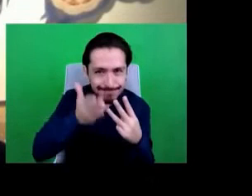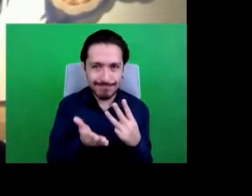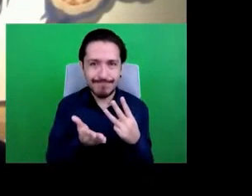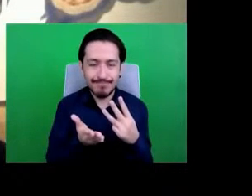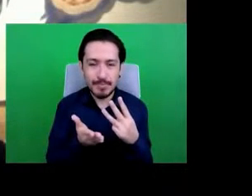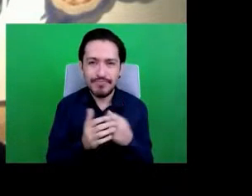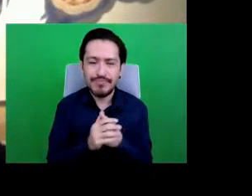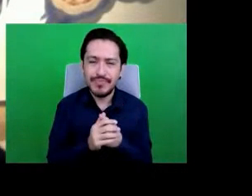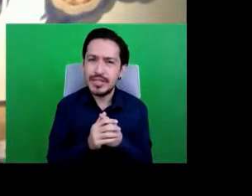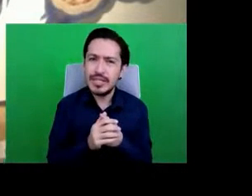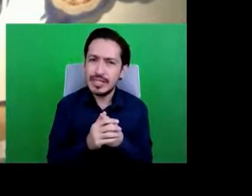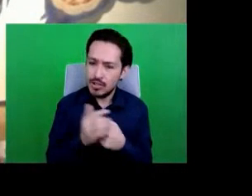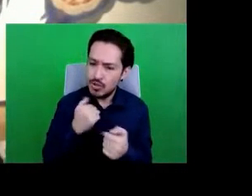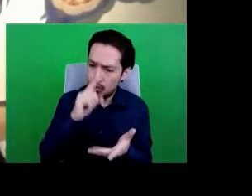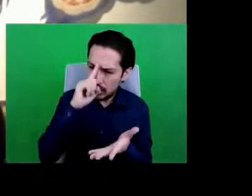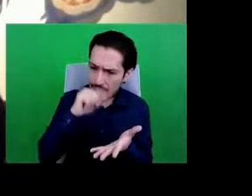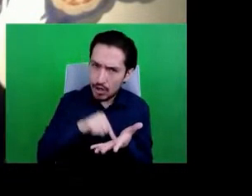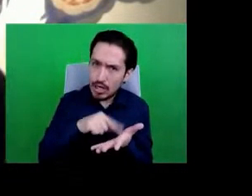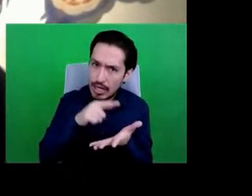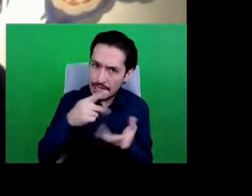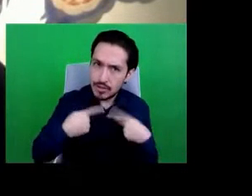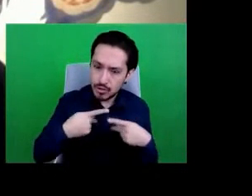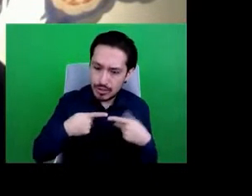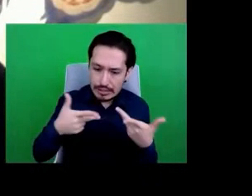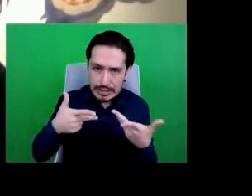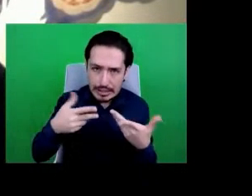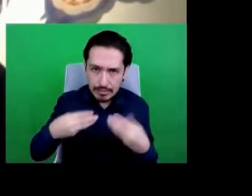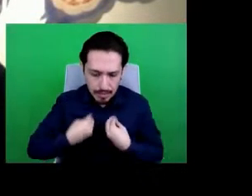que los ciudadanos debemos de poder ayudar a definir